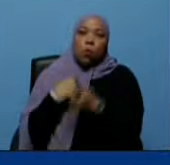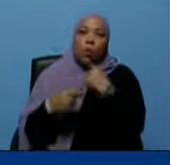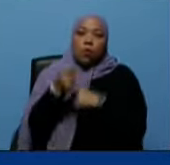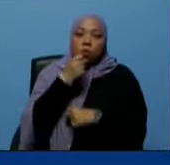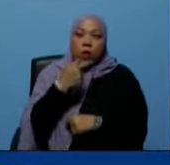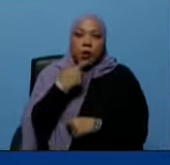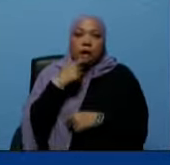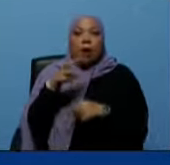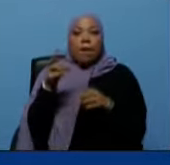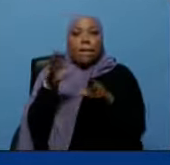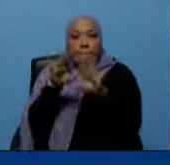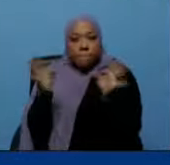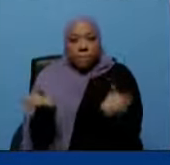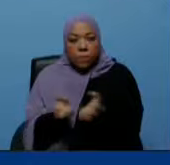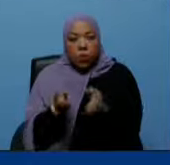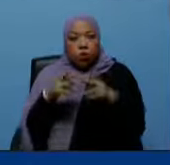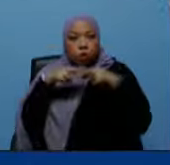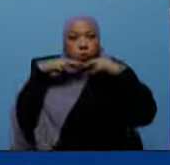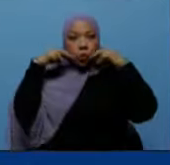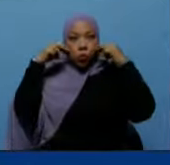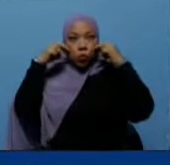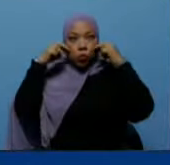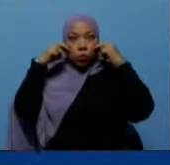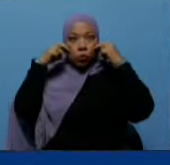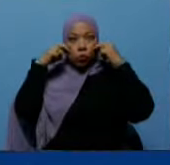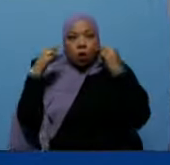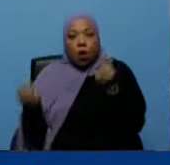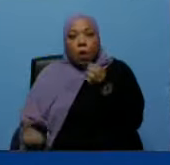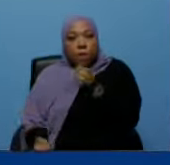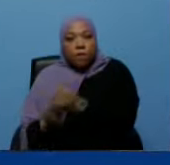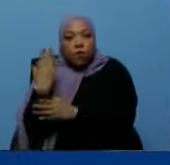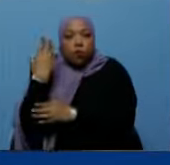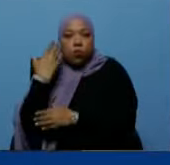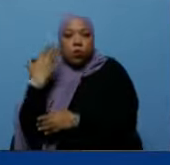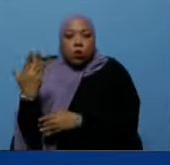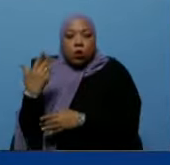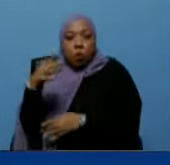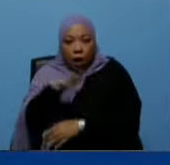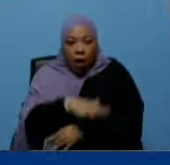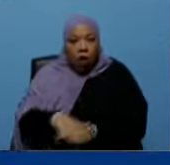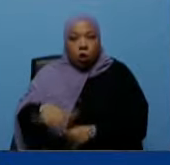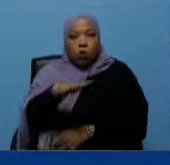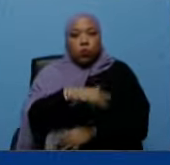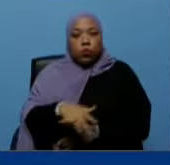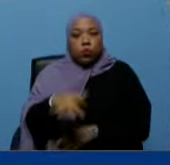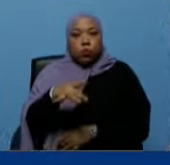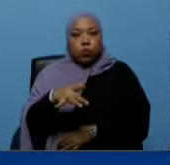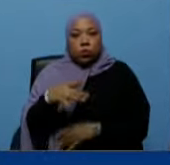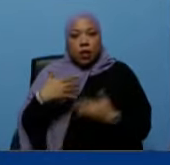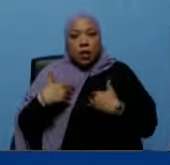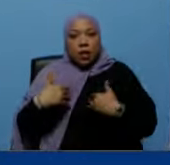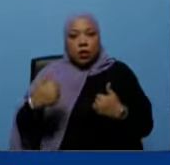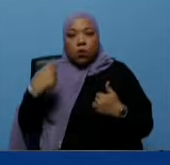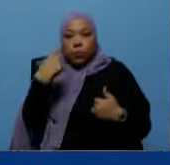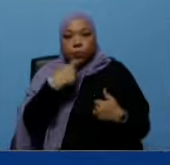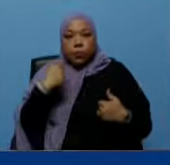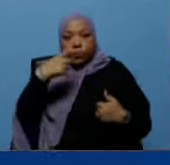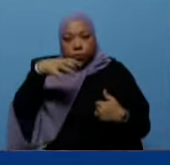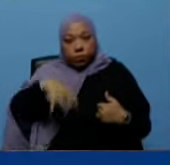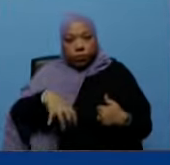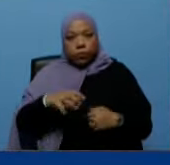Fundación Mundo Sonrisa, y ahora tenemos esta sede que pues hemos ampliado nuestra salud bucal aquí en el